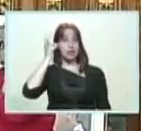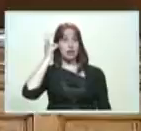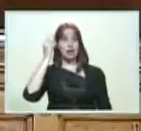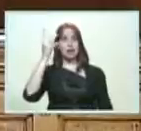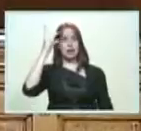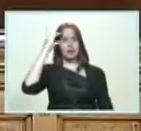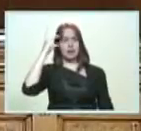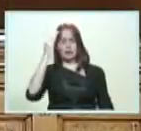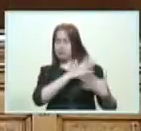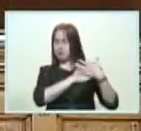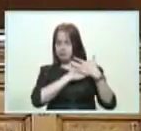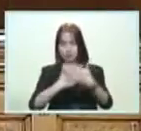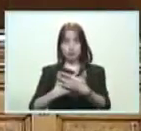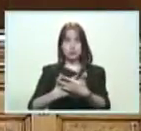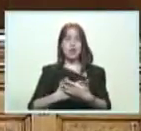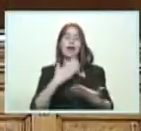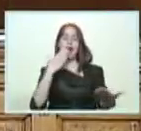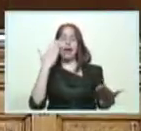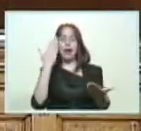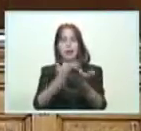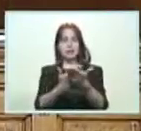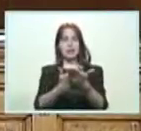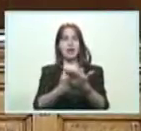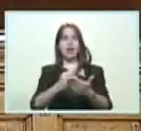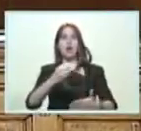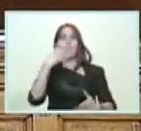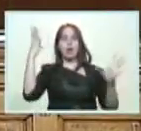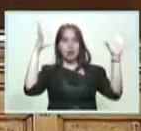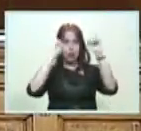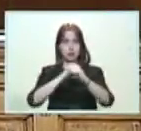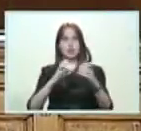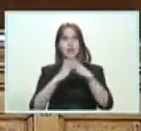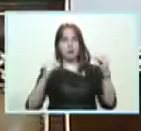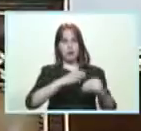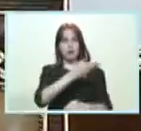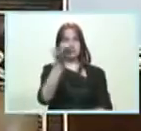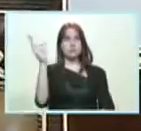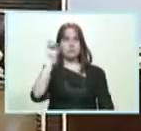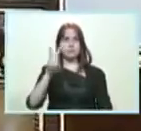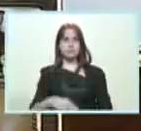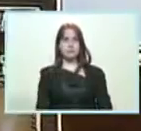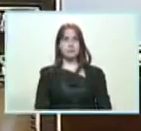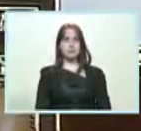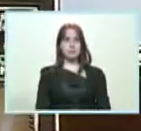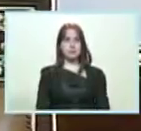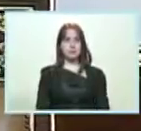a sus enteras órdenes. Muchas gracias. Buenas noches a toda Venezuela.